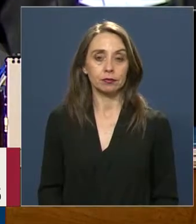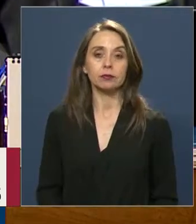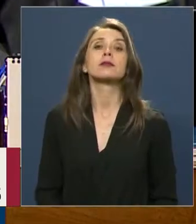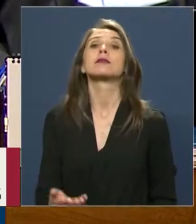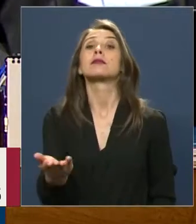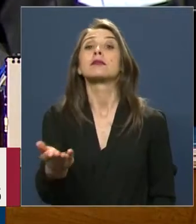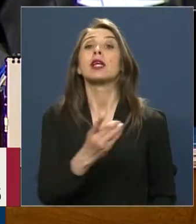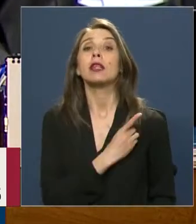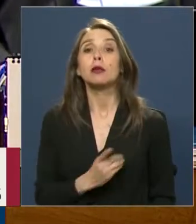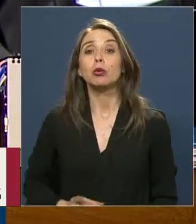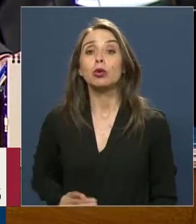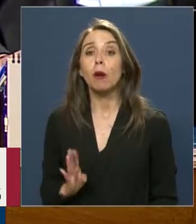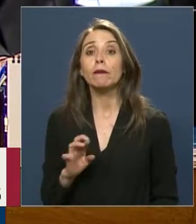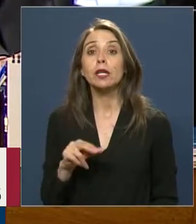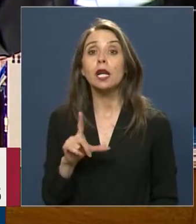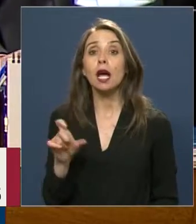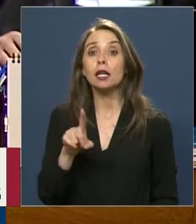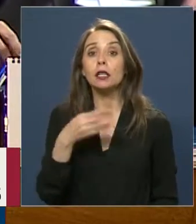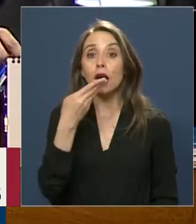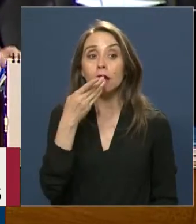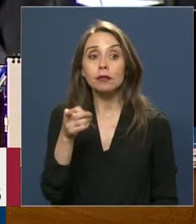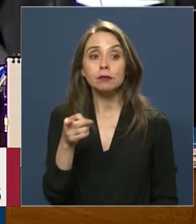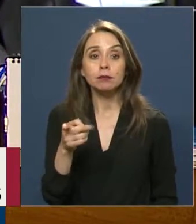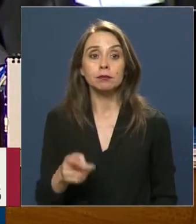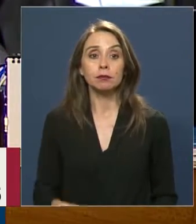Diputado Bernales.